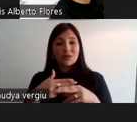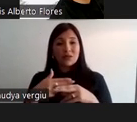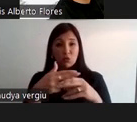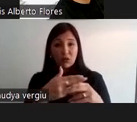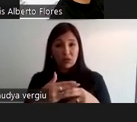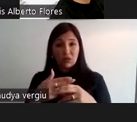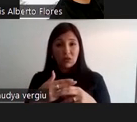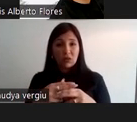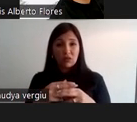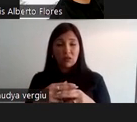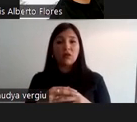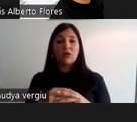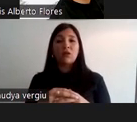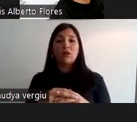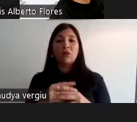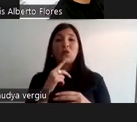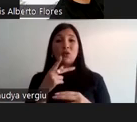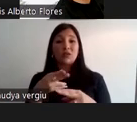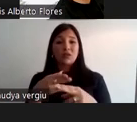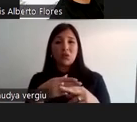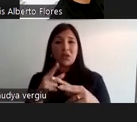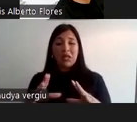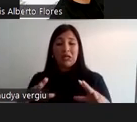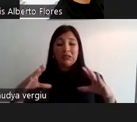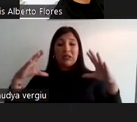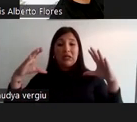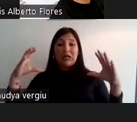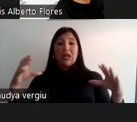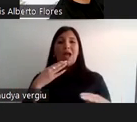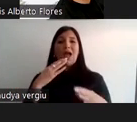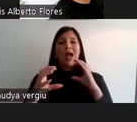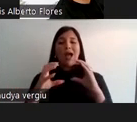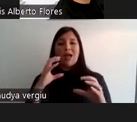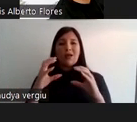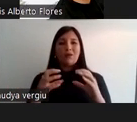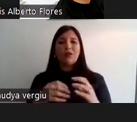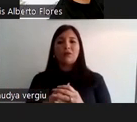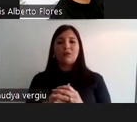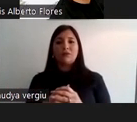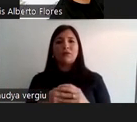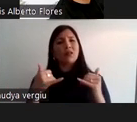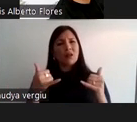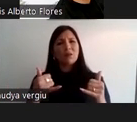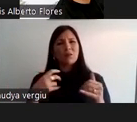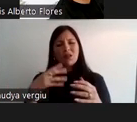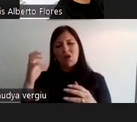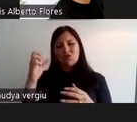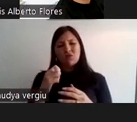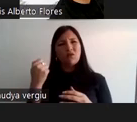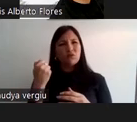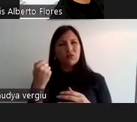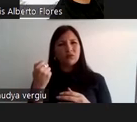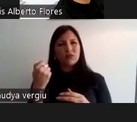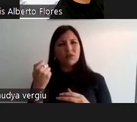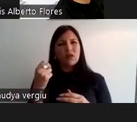cualquier tema cuando nosotros exageramos en momento de hablar y poner tomar énfasis a veces también pierde su fuerza y su valoración entonces